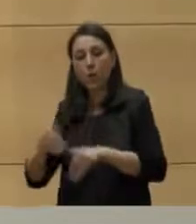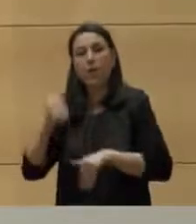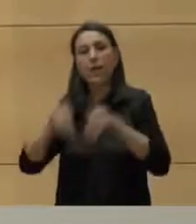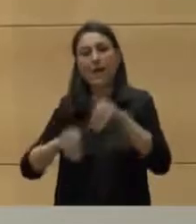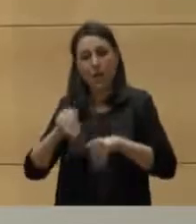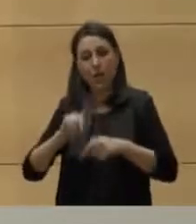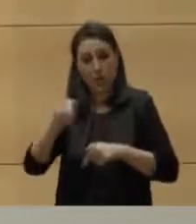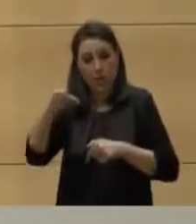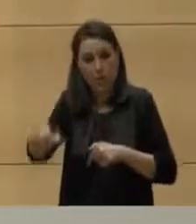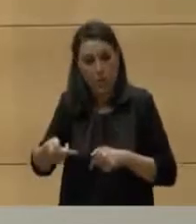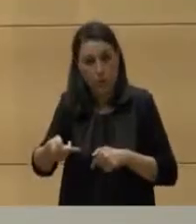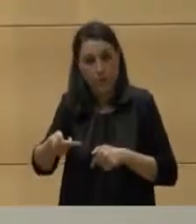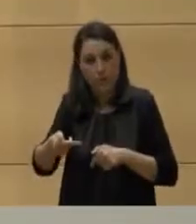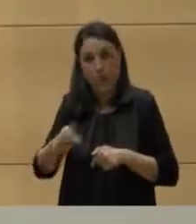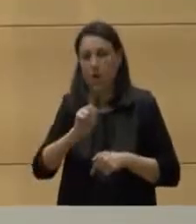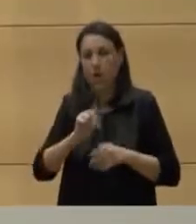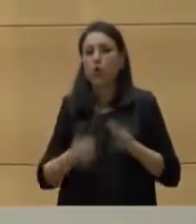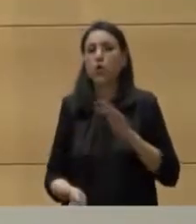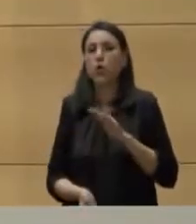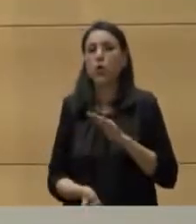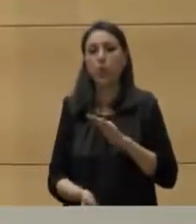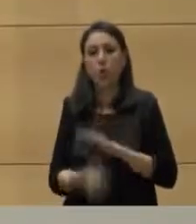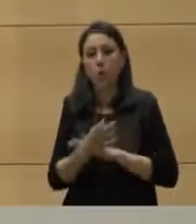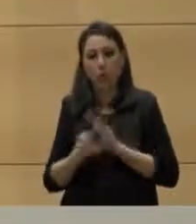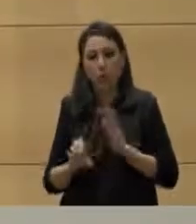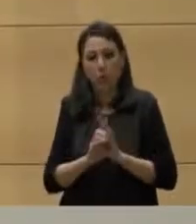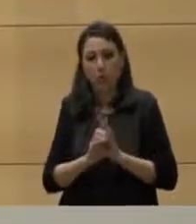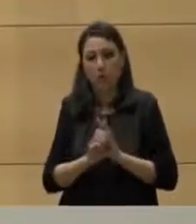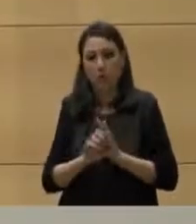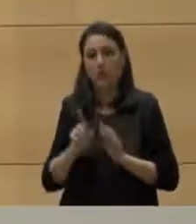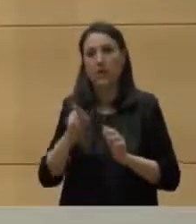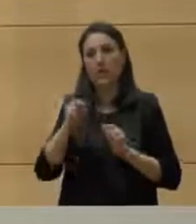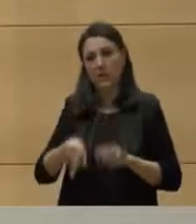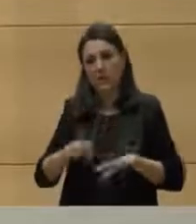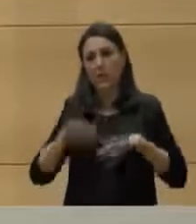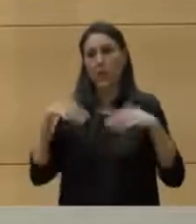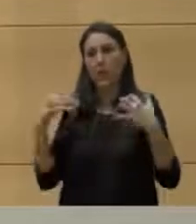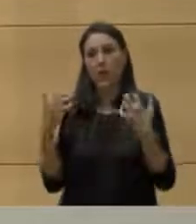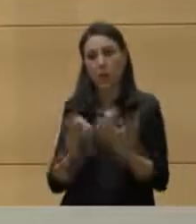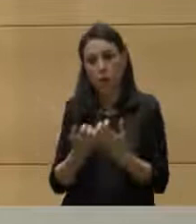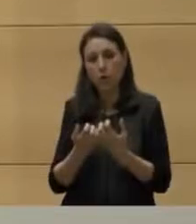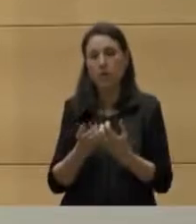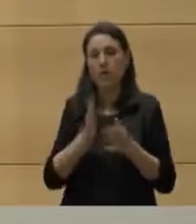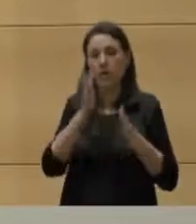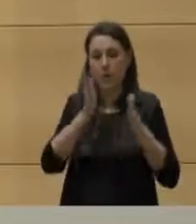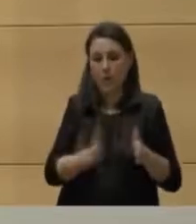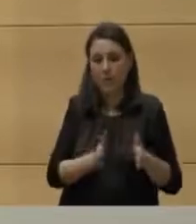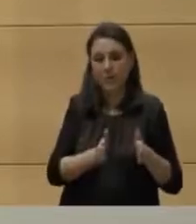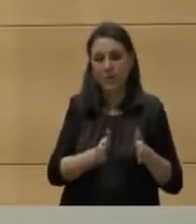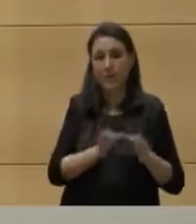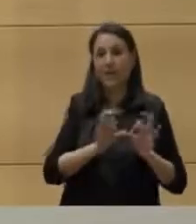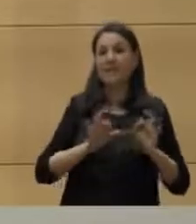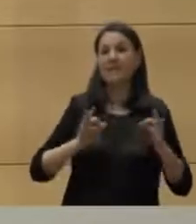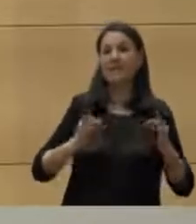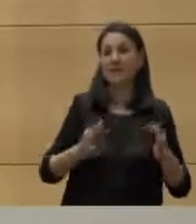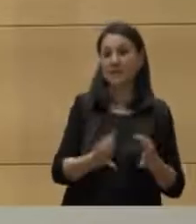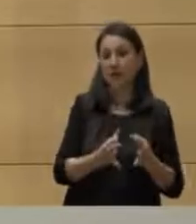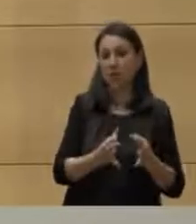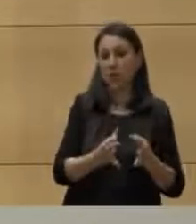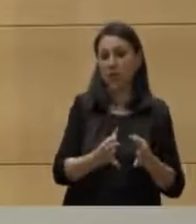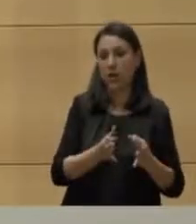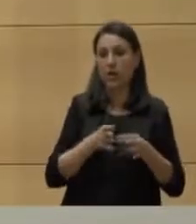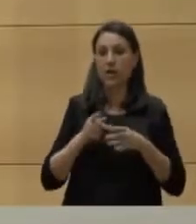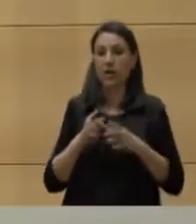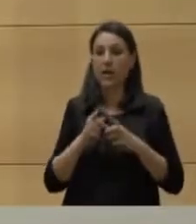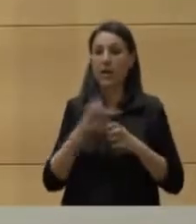elecciones no constituyentes y además unas cortes que tienen una parte de los senadores designados directamente